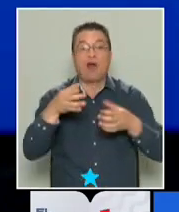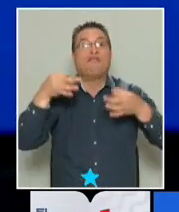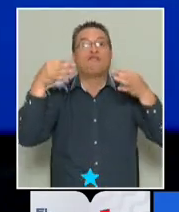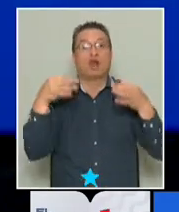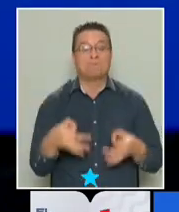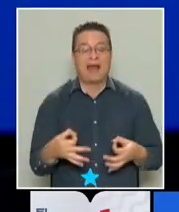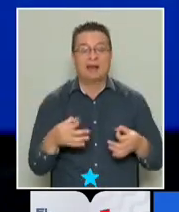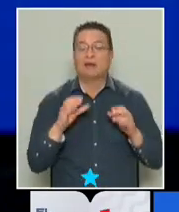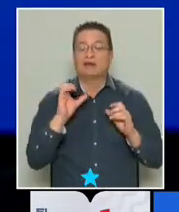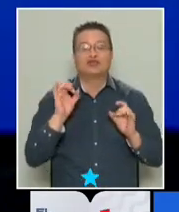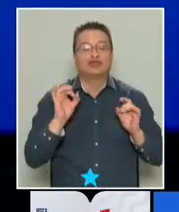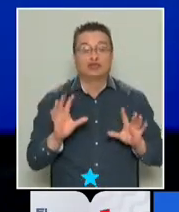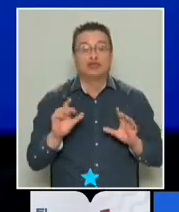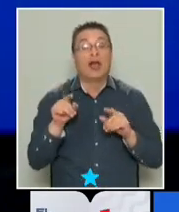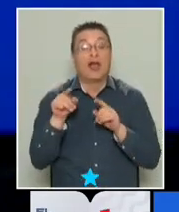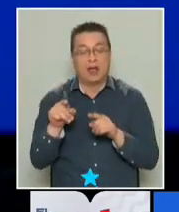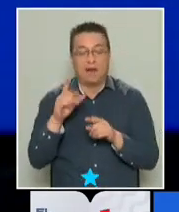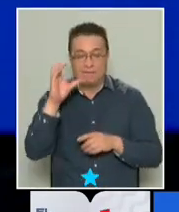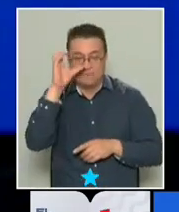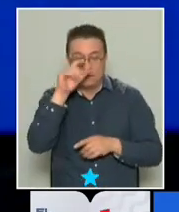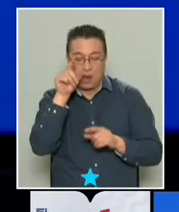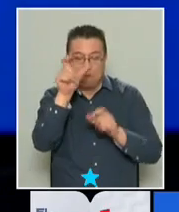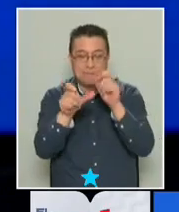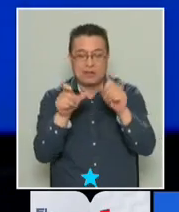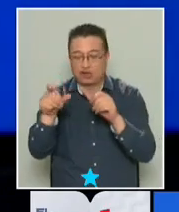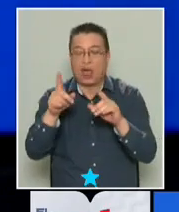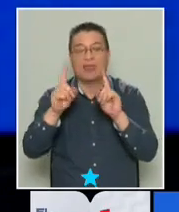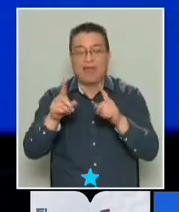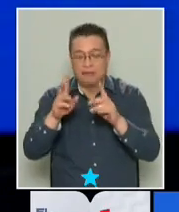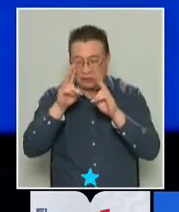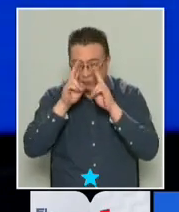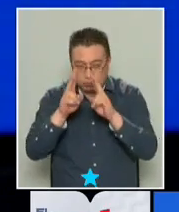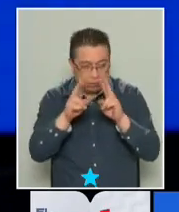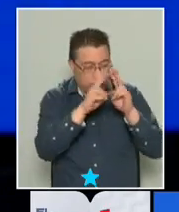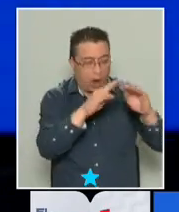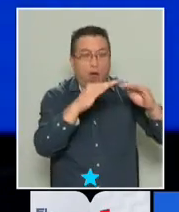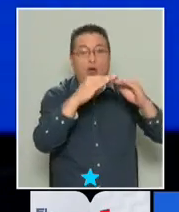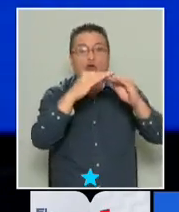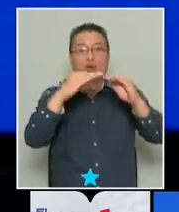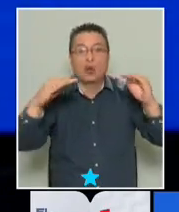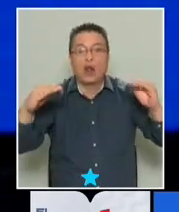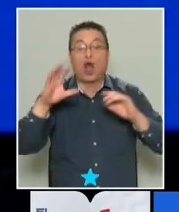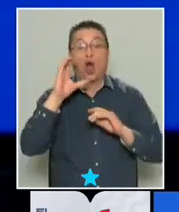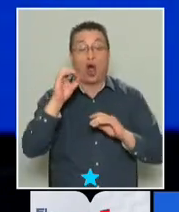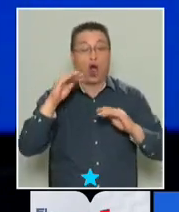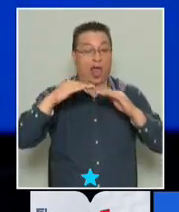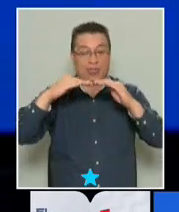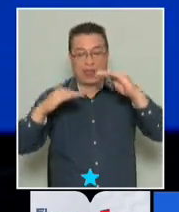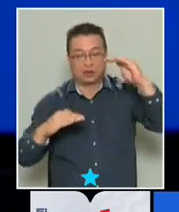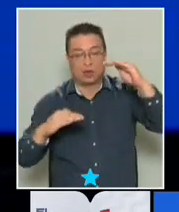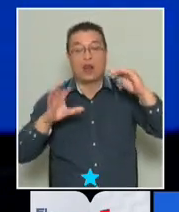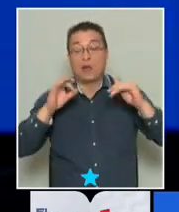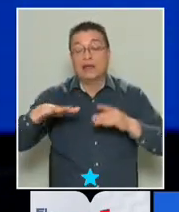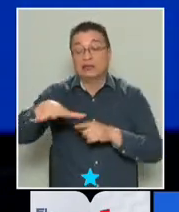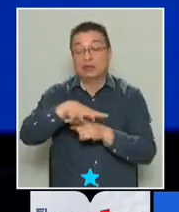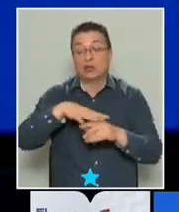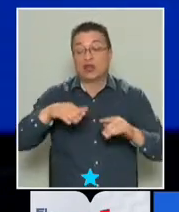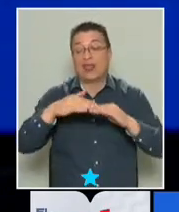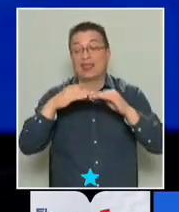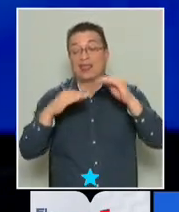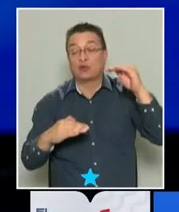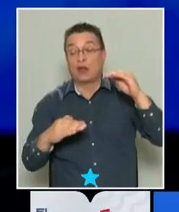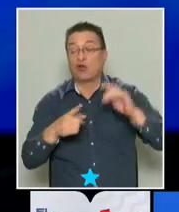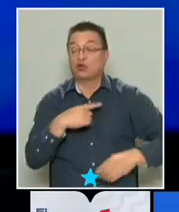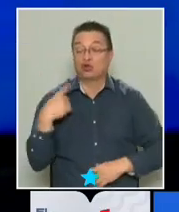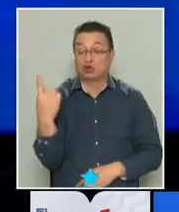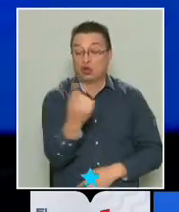o clásico en que tú busca que las personas sean tratadas igualmente y ojo desigualmente si están en situación desigual porque